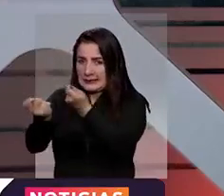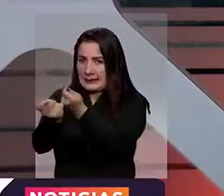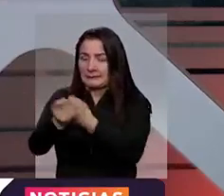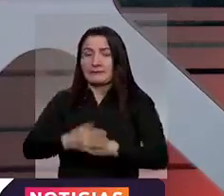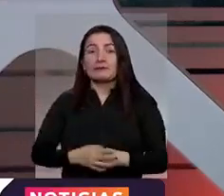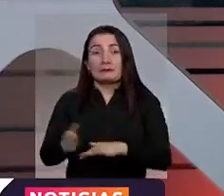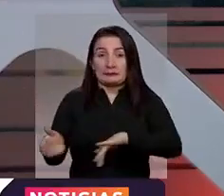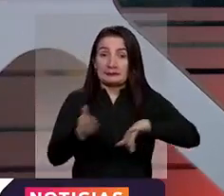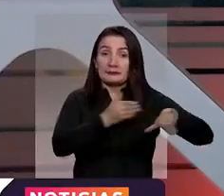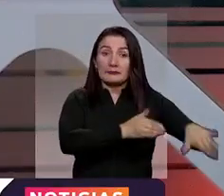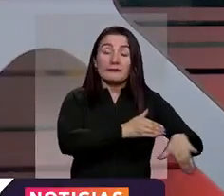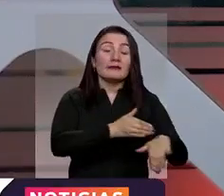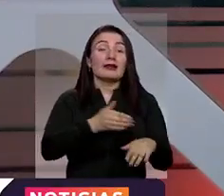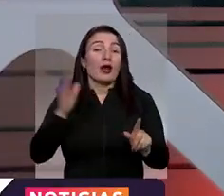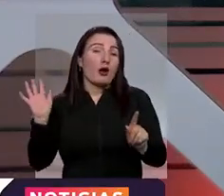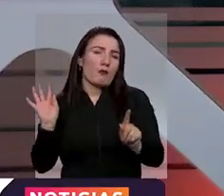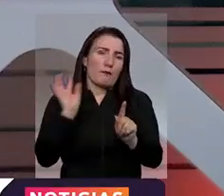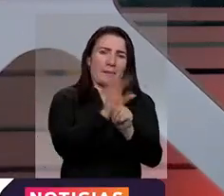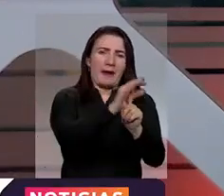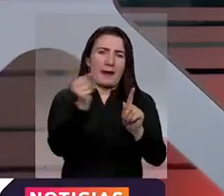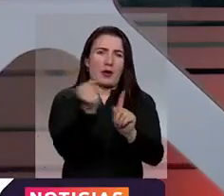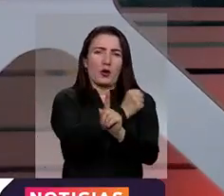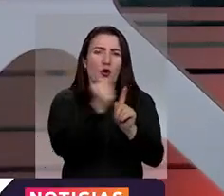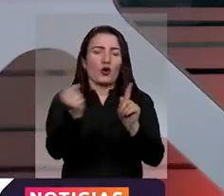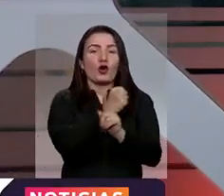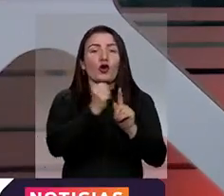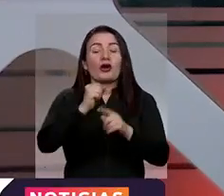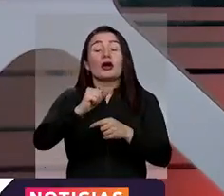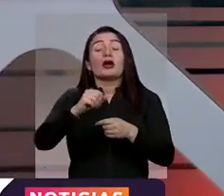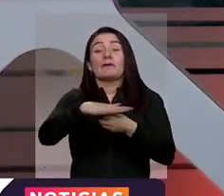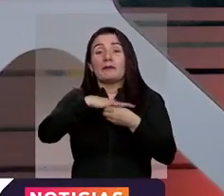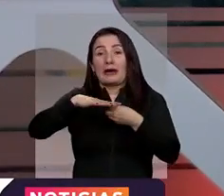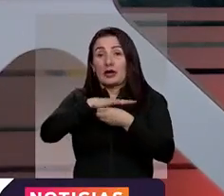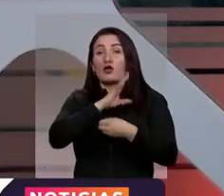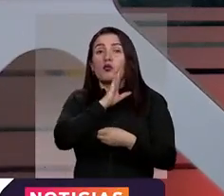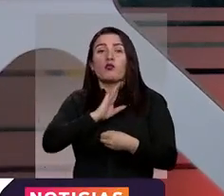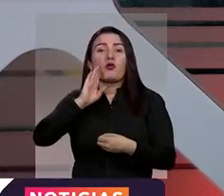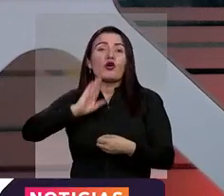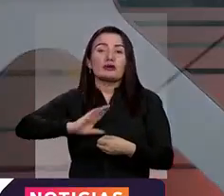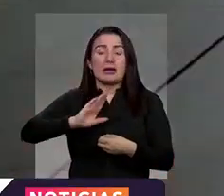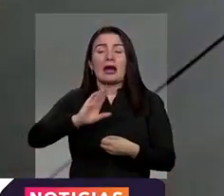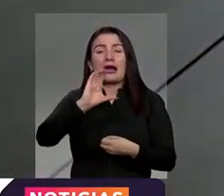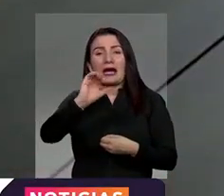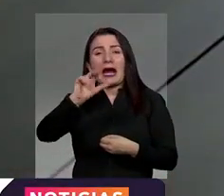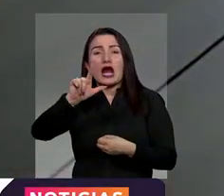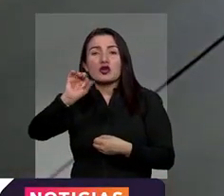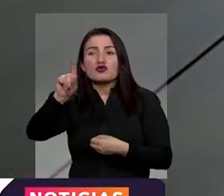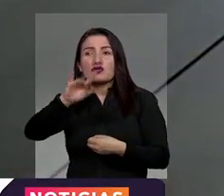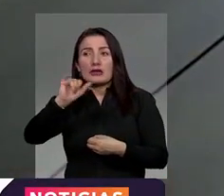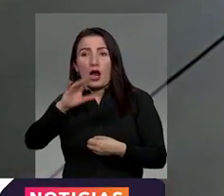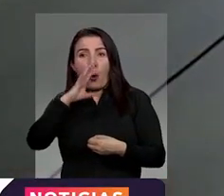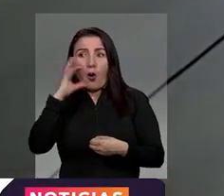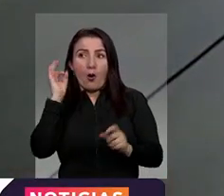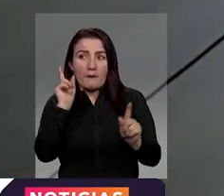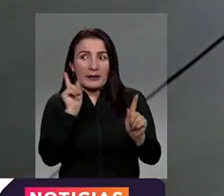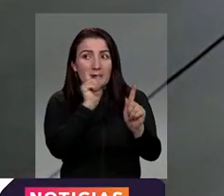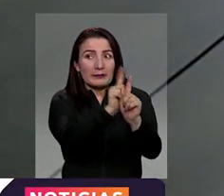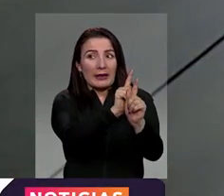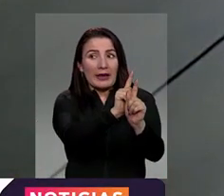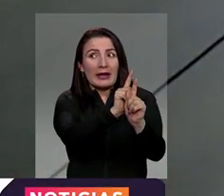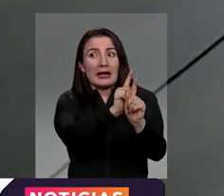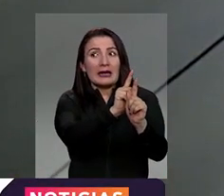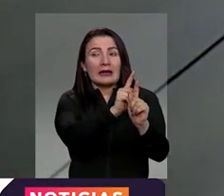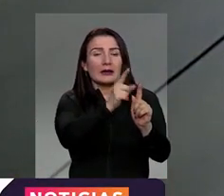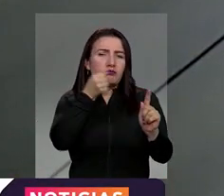un grave ataque contra un ciudadano ocurrió en el barrio carlos albán en la localidad voz al sur de bogotá rubén lópez un hombre de 36 años